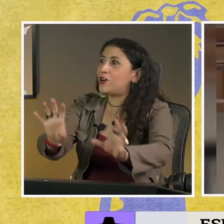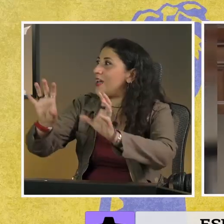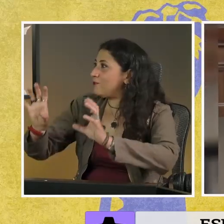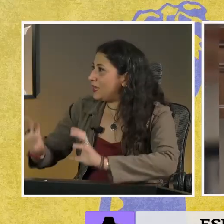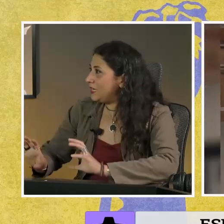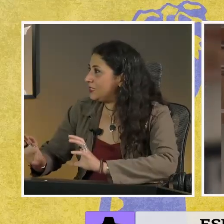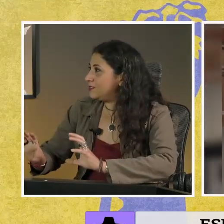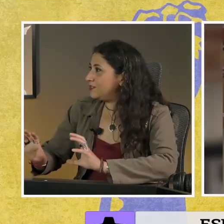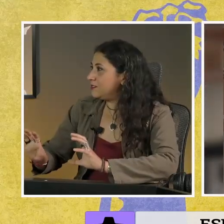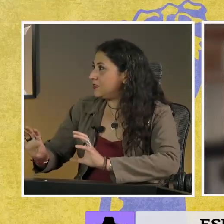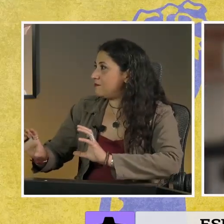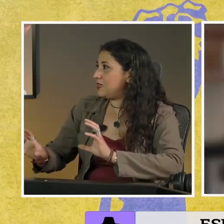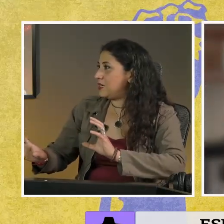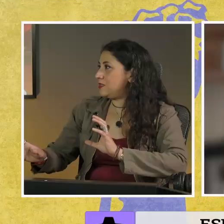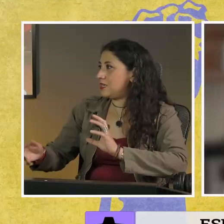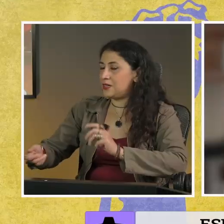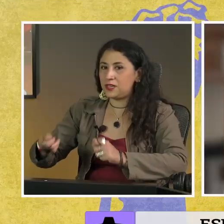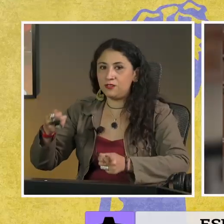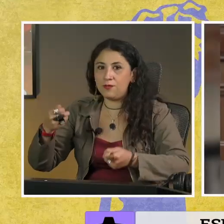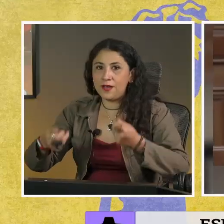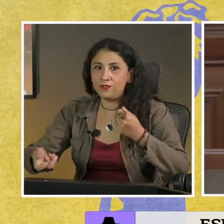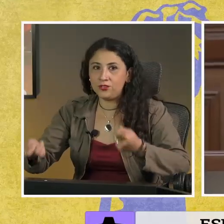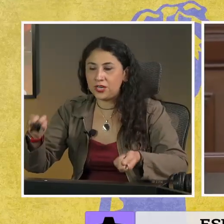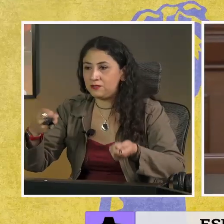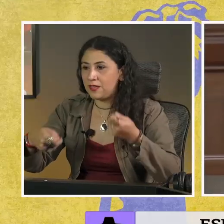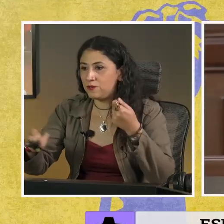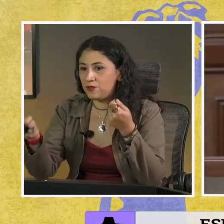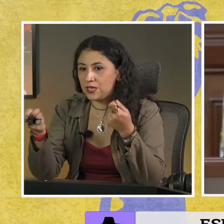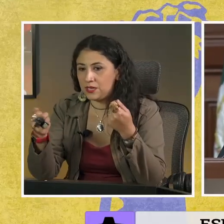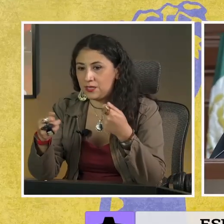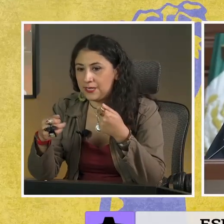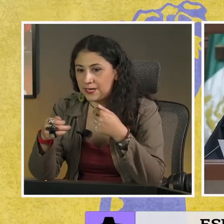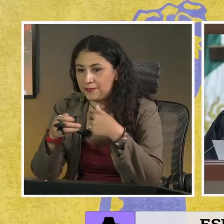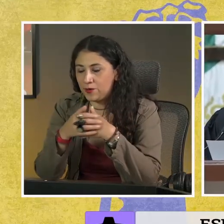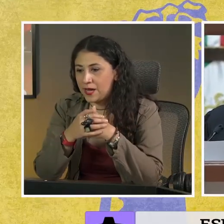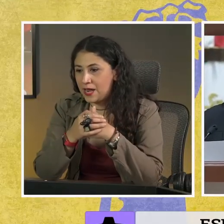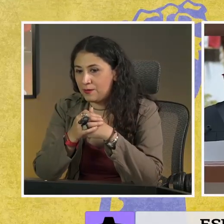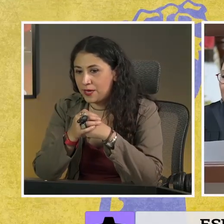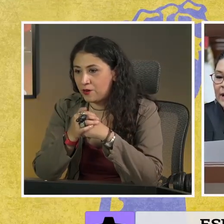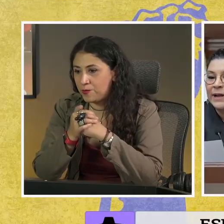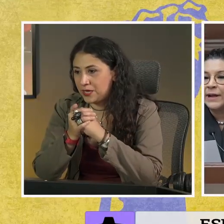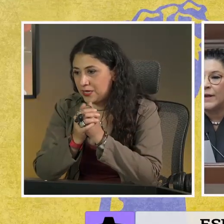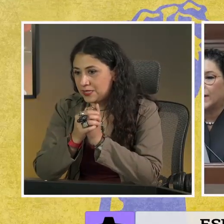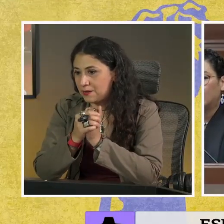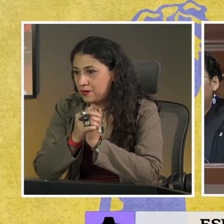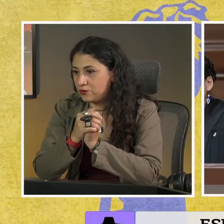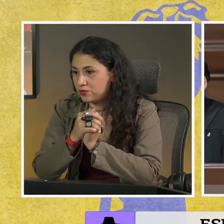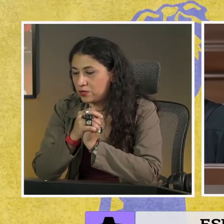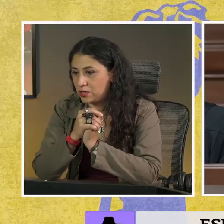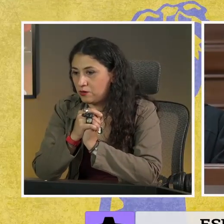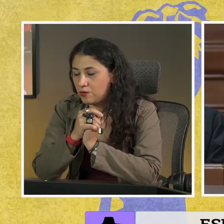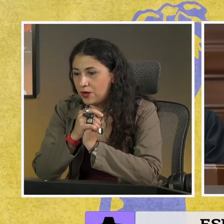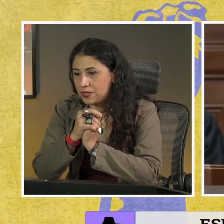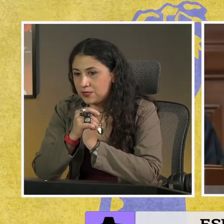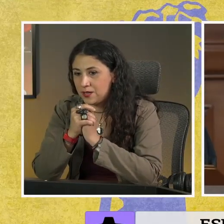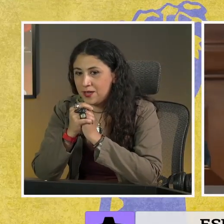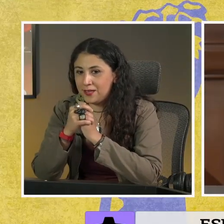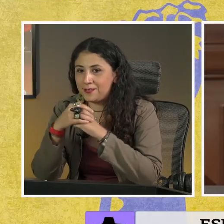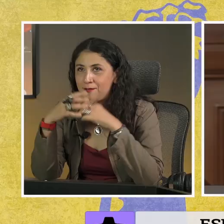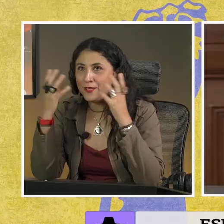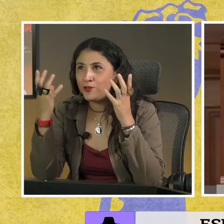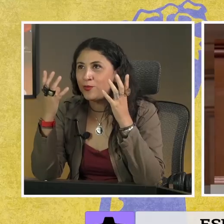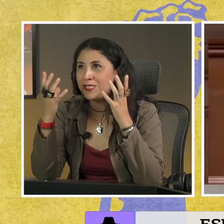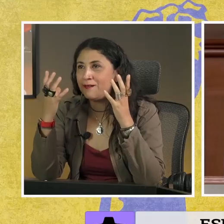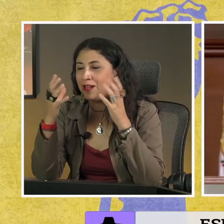Por otro lado, Alito también renovando, tratando de renovar al viejo PRI que sabemos cómo es,